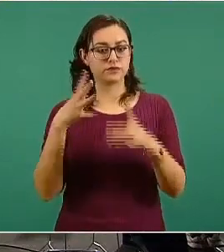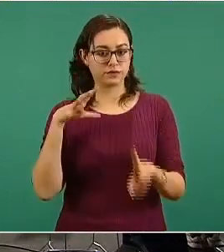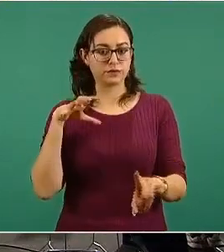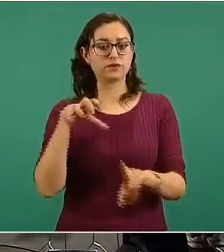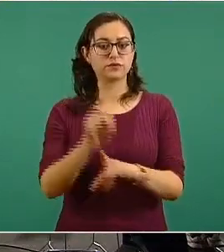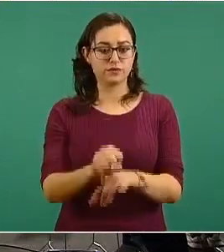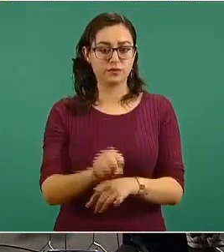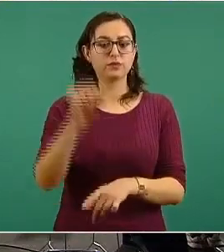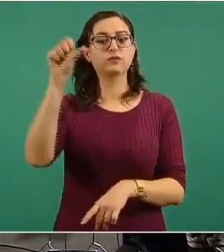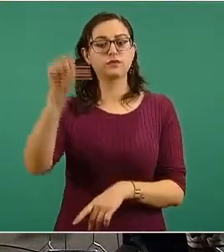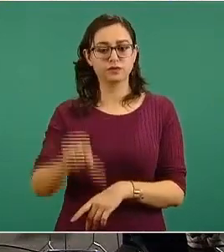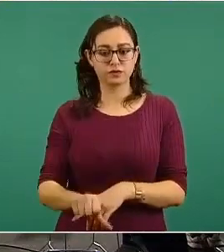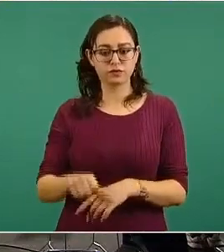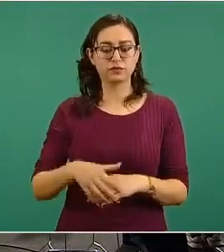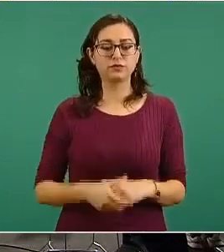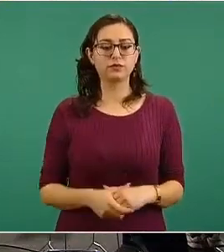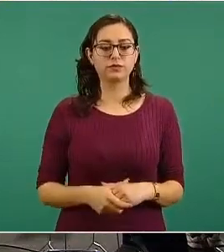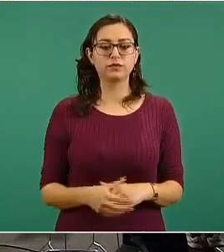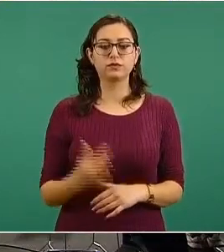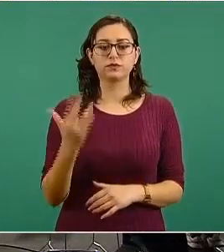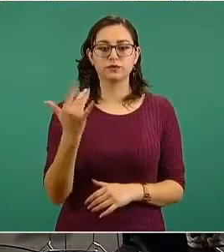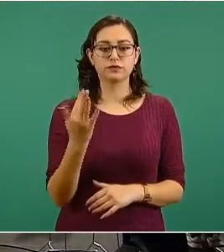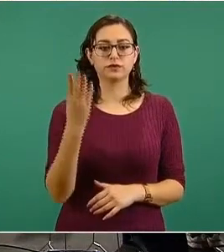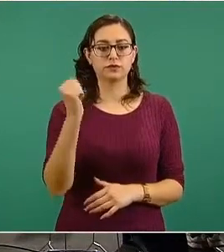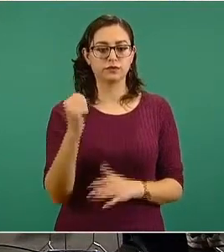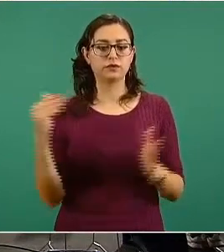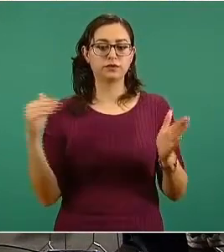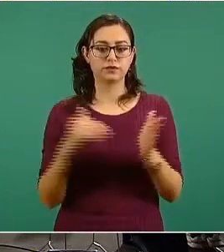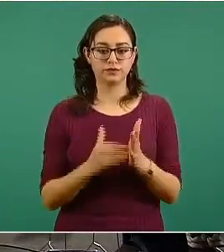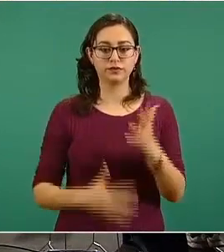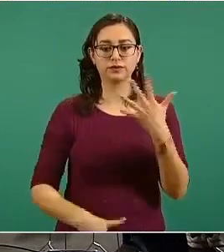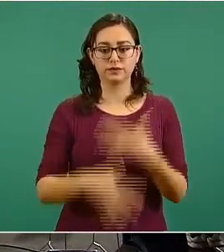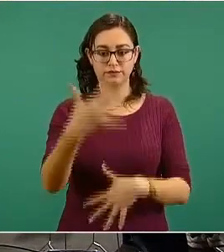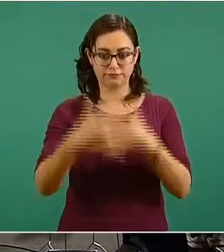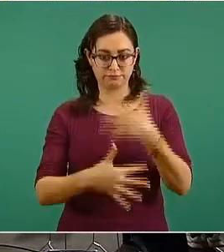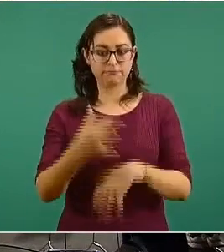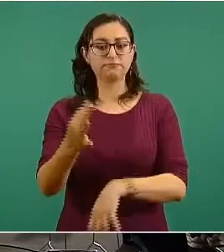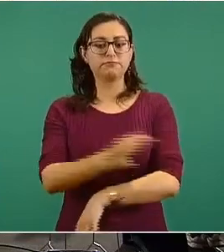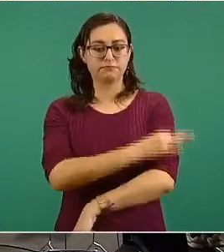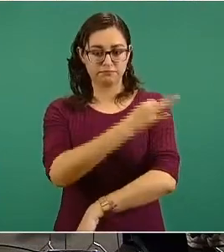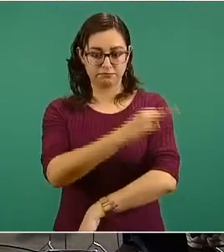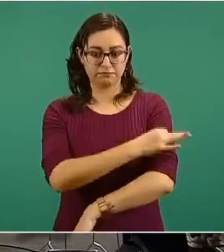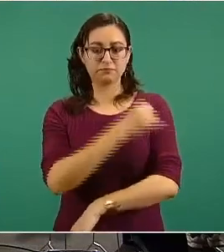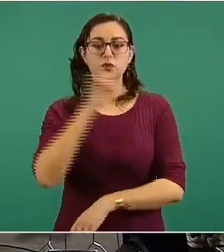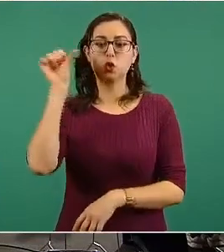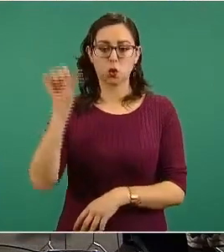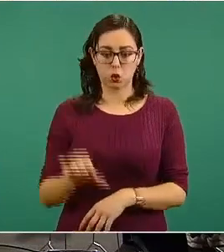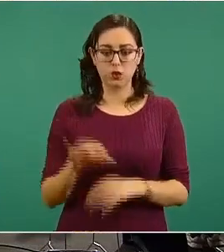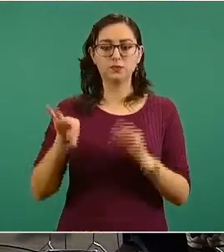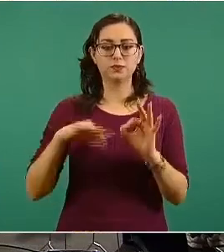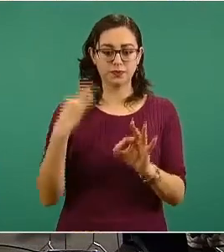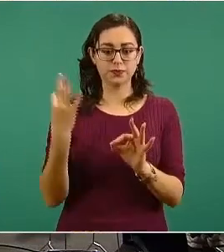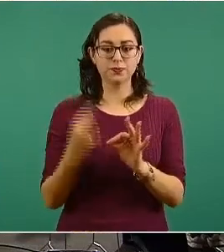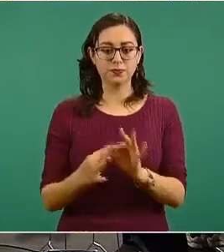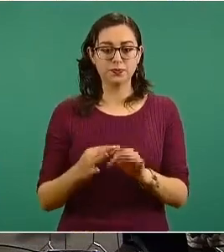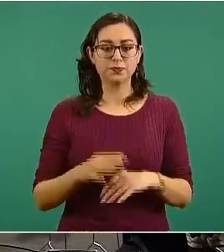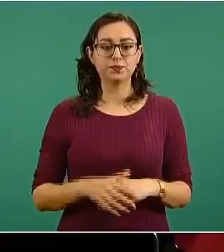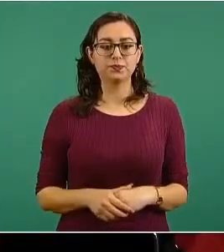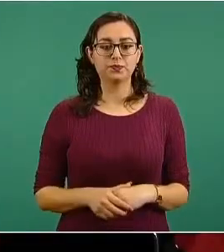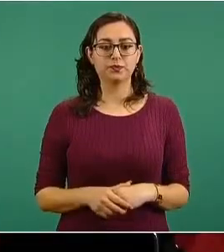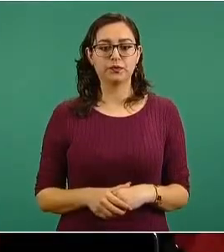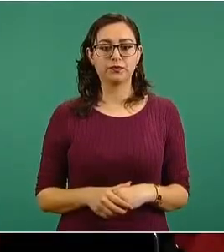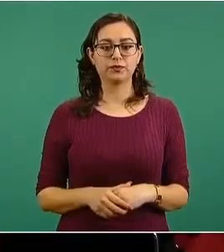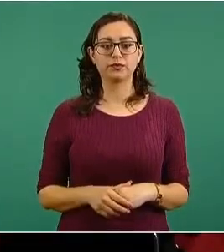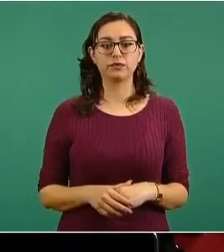logró específicamente hoy. 59.015 dosis fueron las administradas el día de hoy hasta